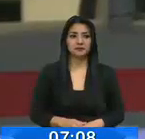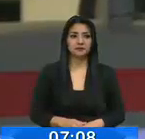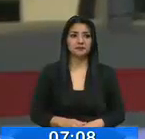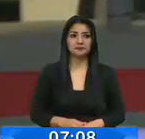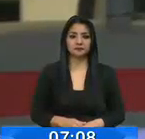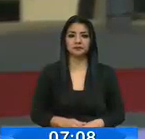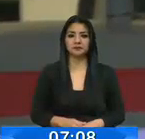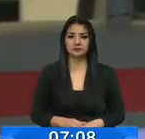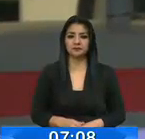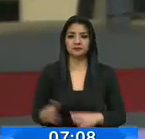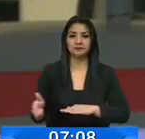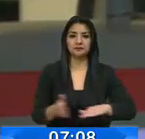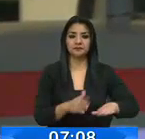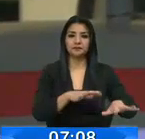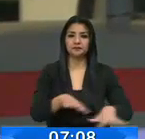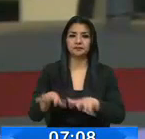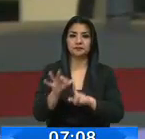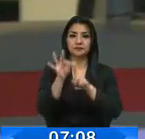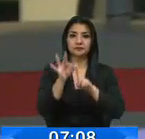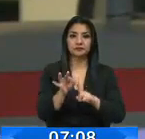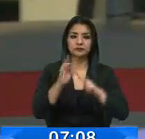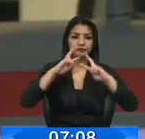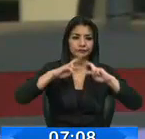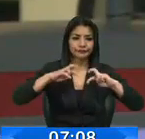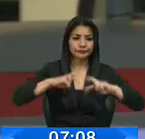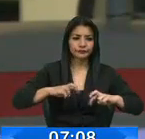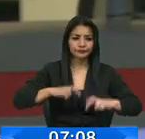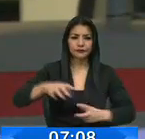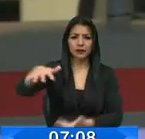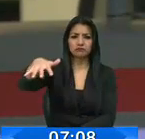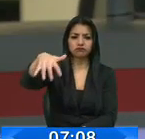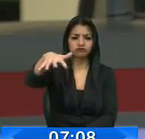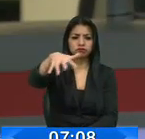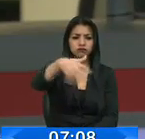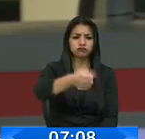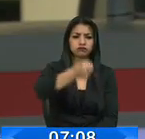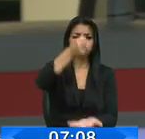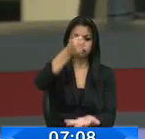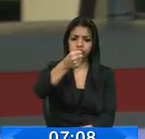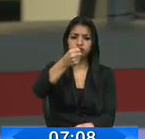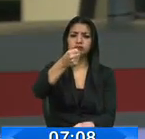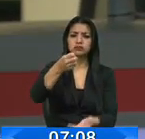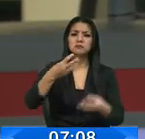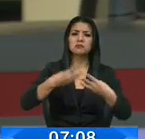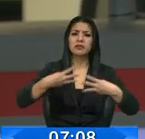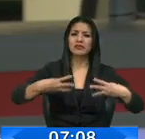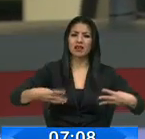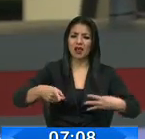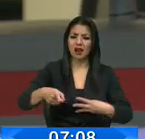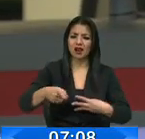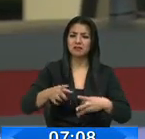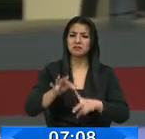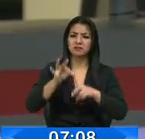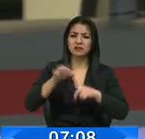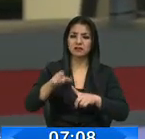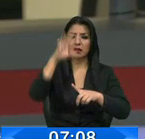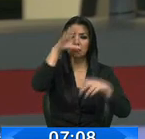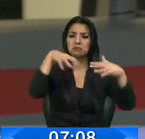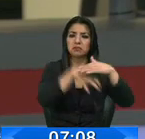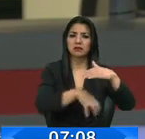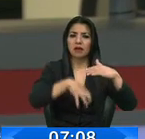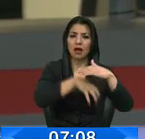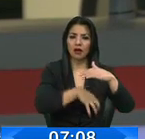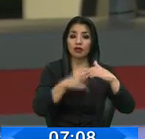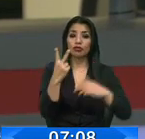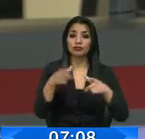Y acciones de inteligencia permitieron decomisar cientos de sacos de yute que contenían material aurífero. El material minero era transportado en